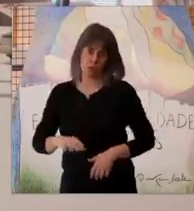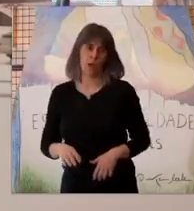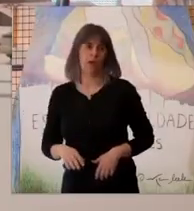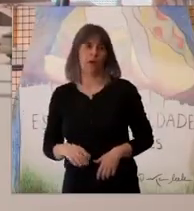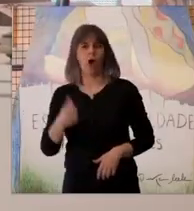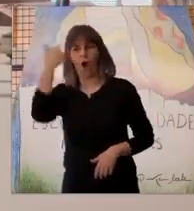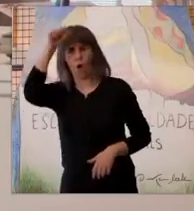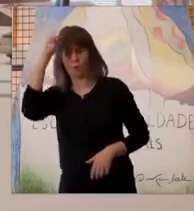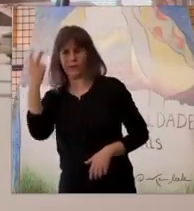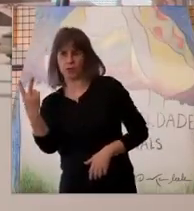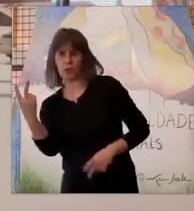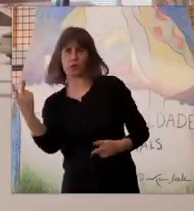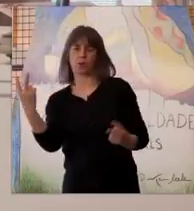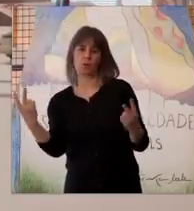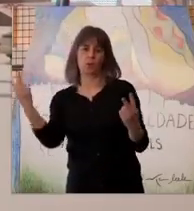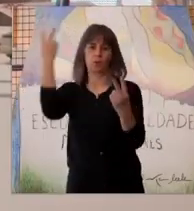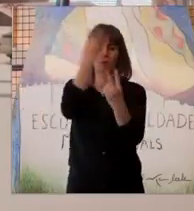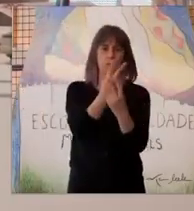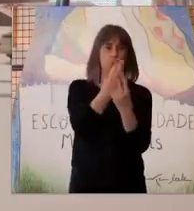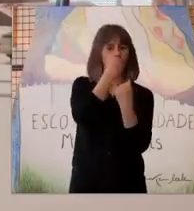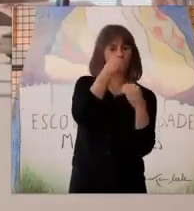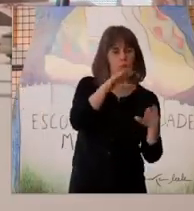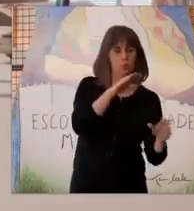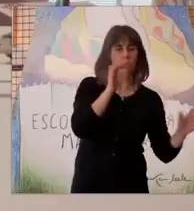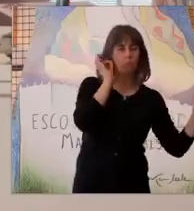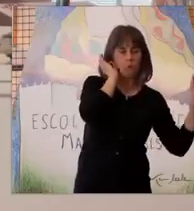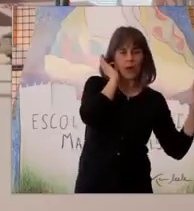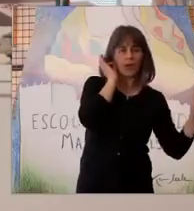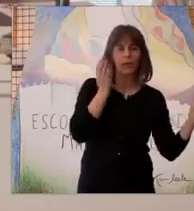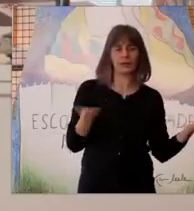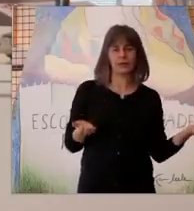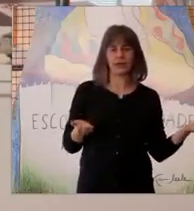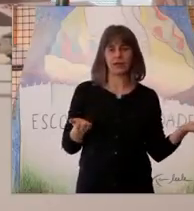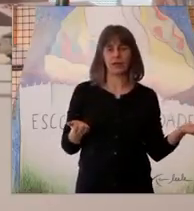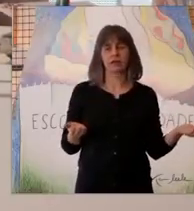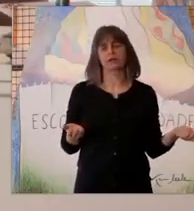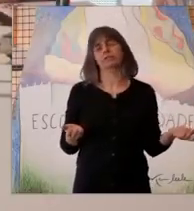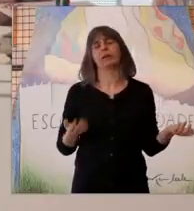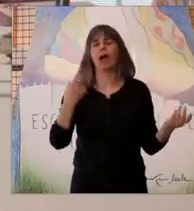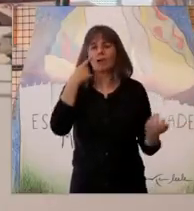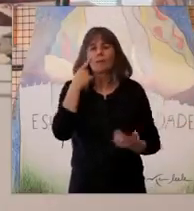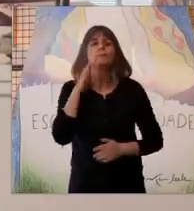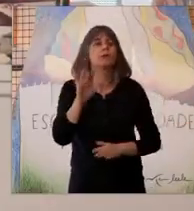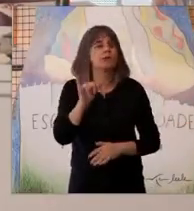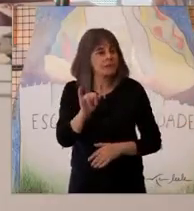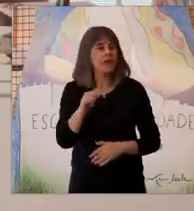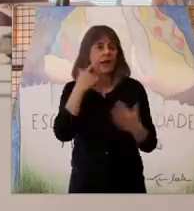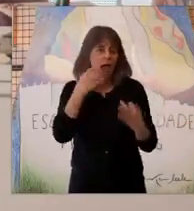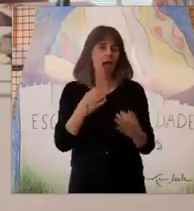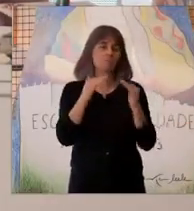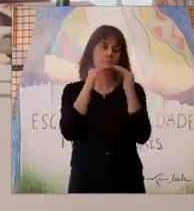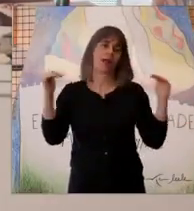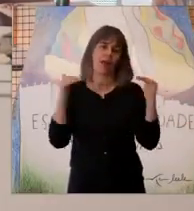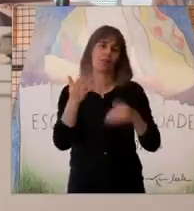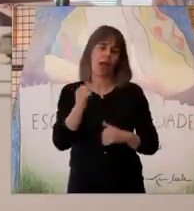dos mujeres quiere decir y la gente me decía Bueno pero sigue Habiendo paridad en el consejo de ministros se cumple la ley y